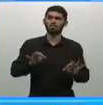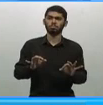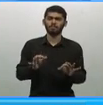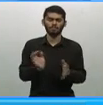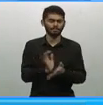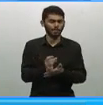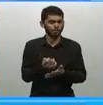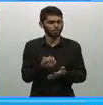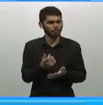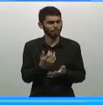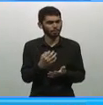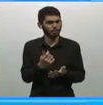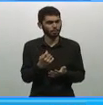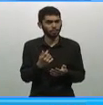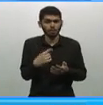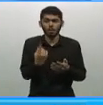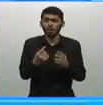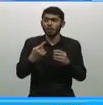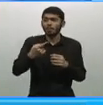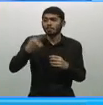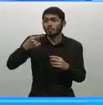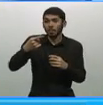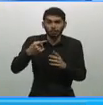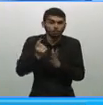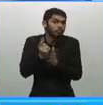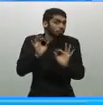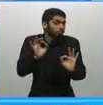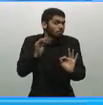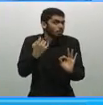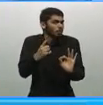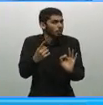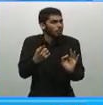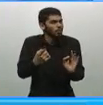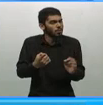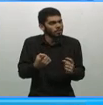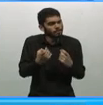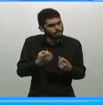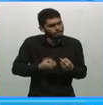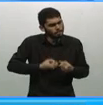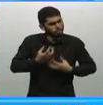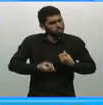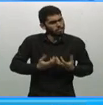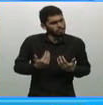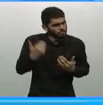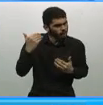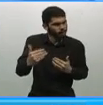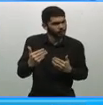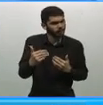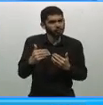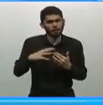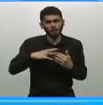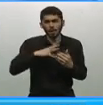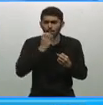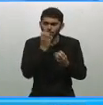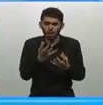resultado porque por resultado estamos primero pero como ambición de equipo y como mejora creo que que tenemos que mejorar muchísimas